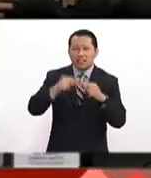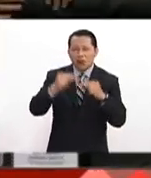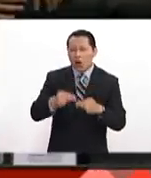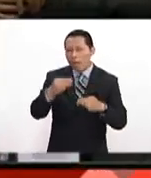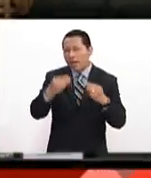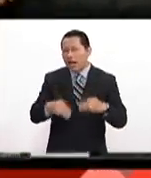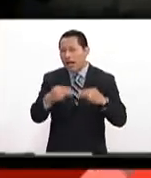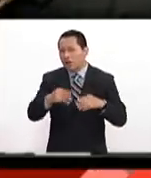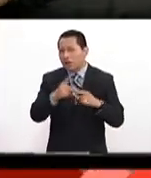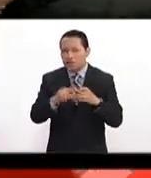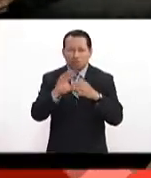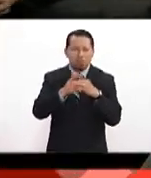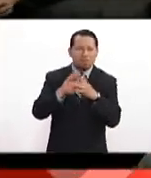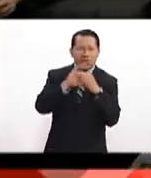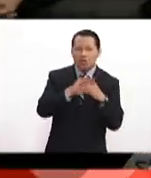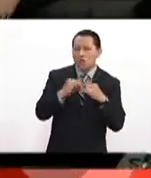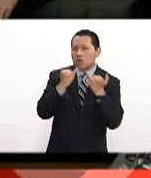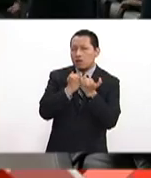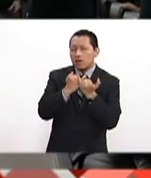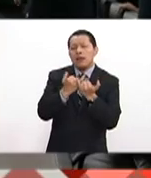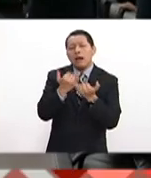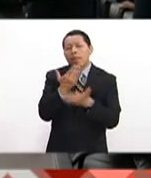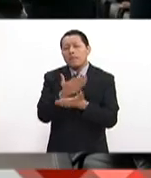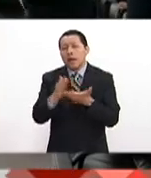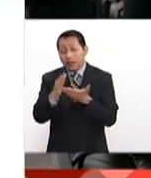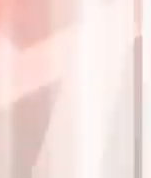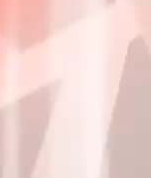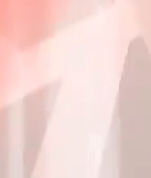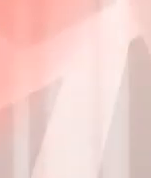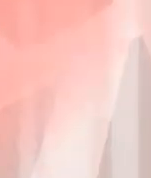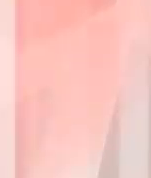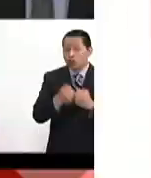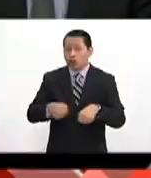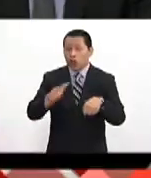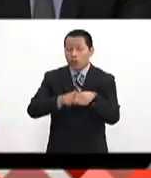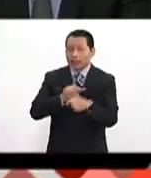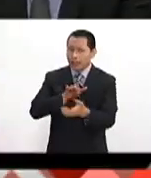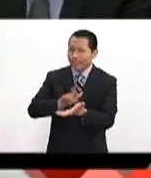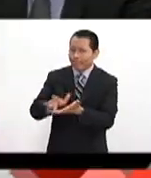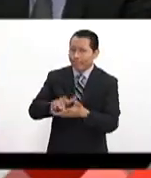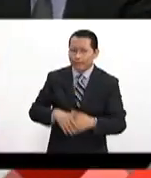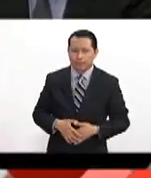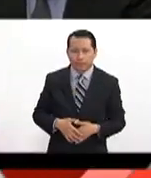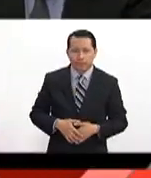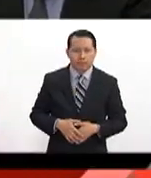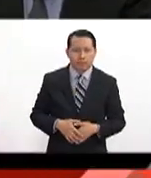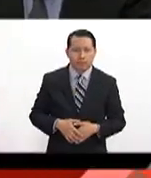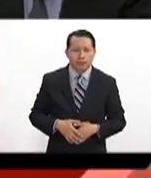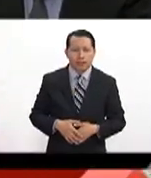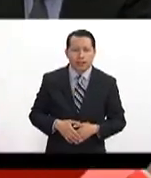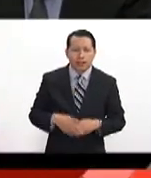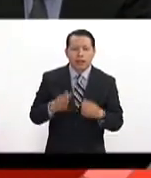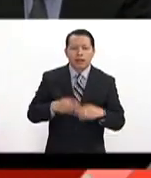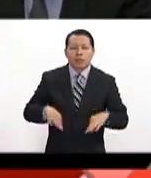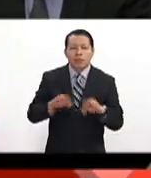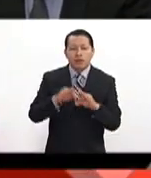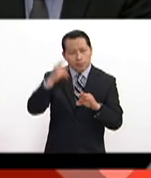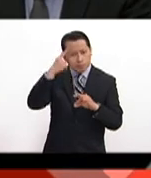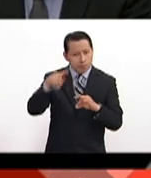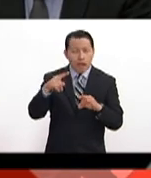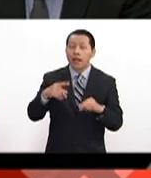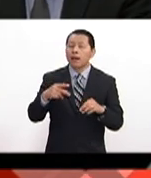Asimismo, dijo que tiene un corte social. Es un momento importante para la vida de los